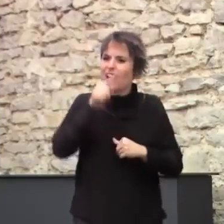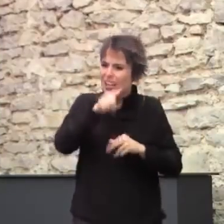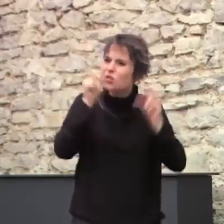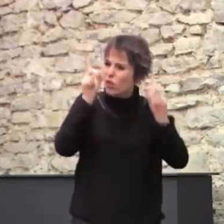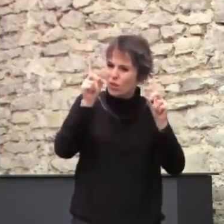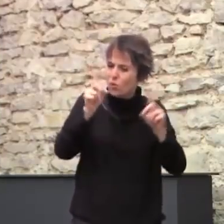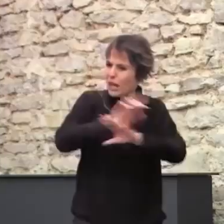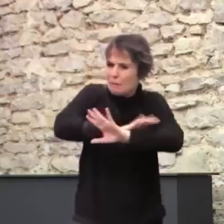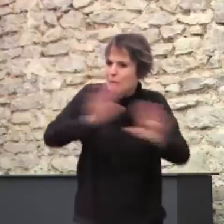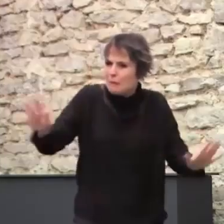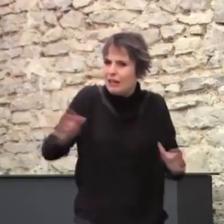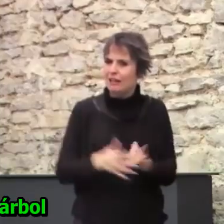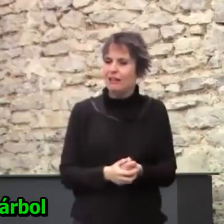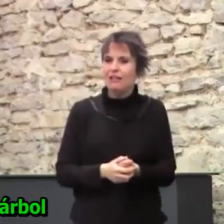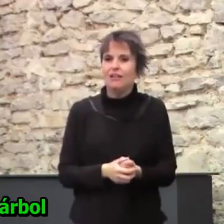forma de educar, ¿no?